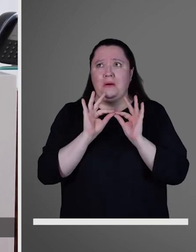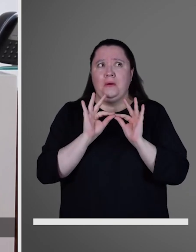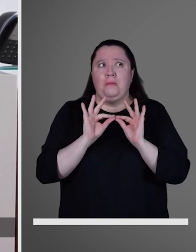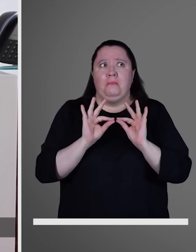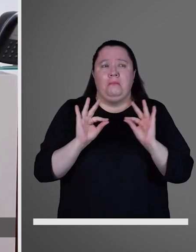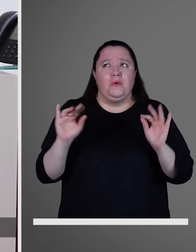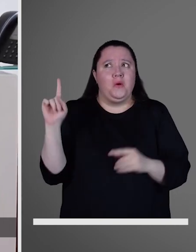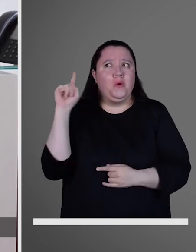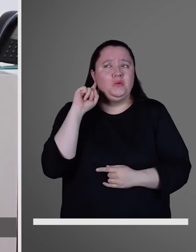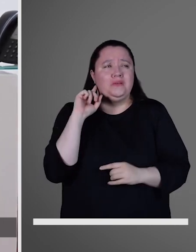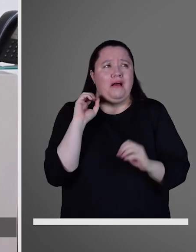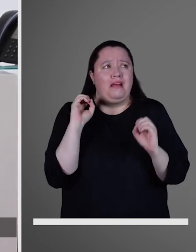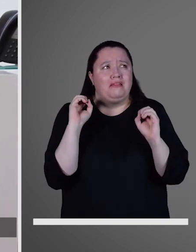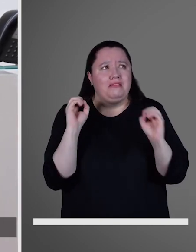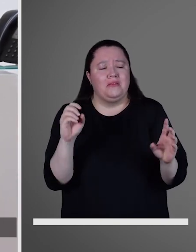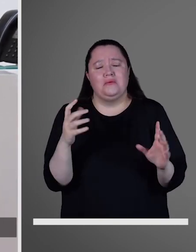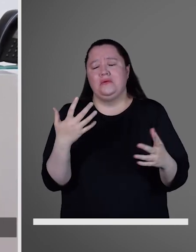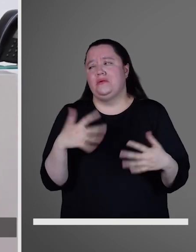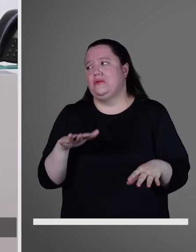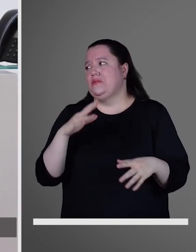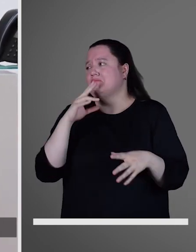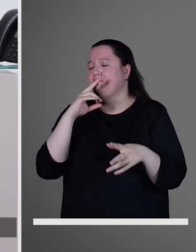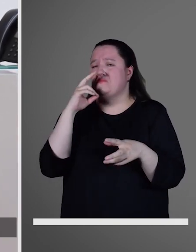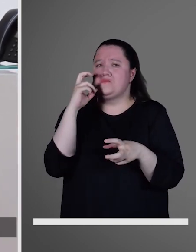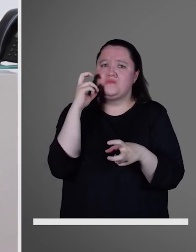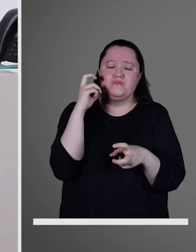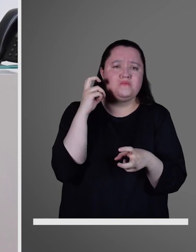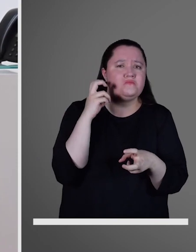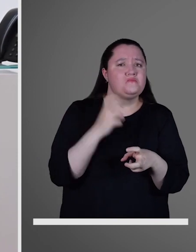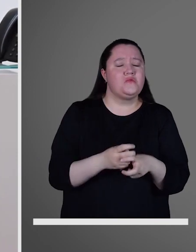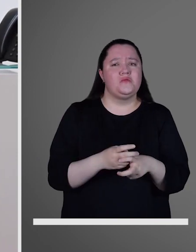¡Qué difícil es ser una persona sorda!